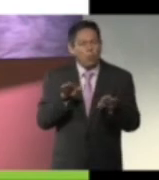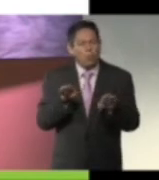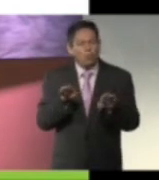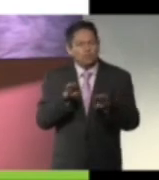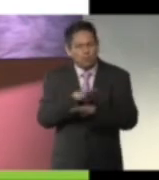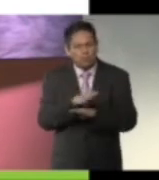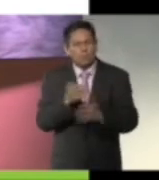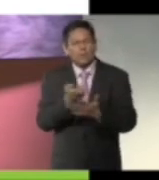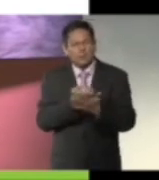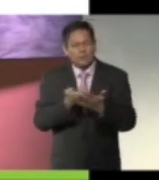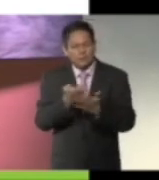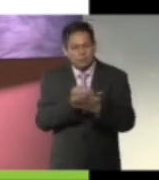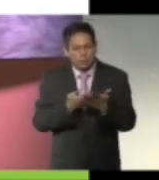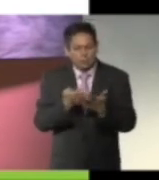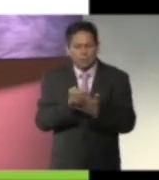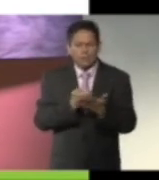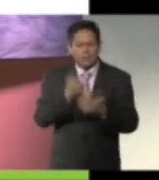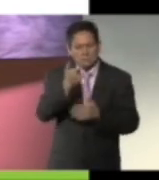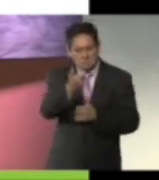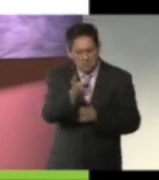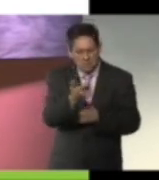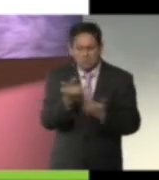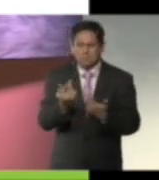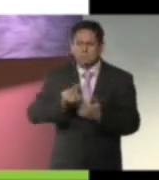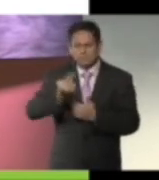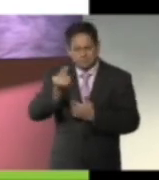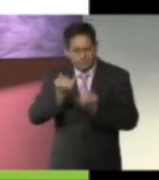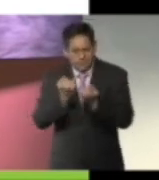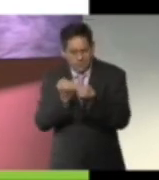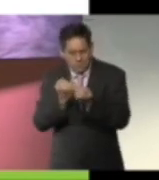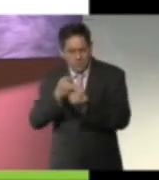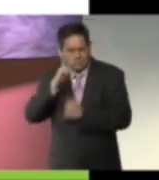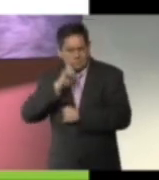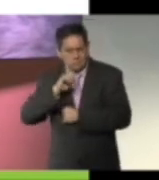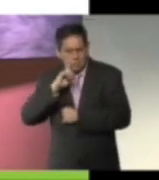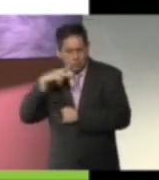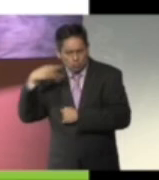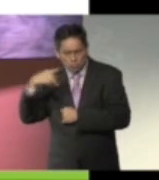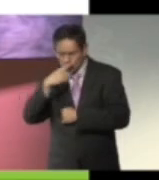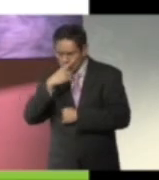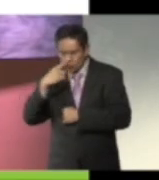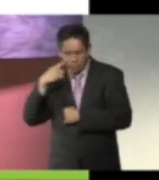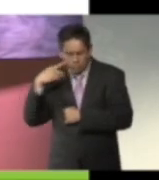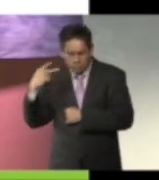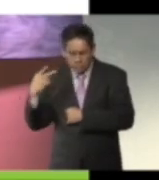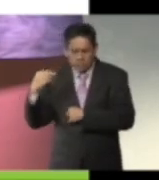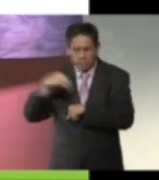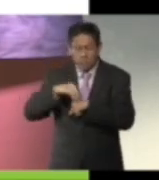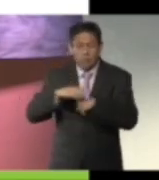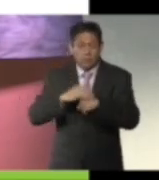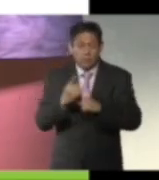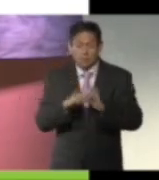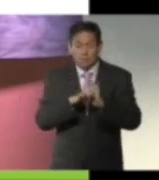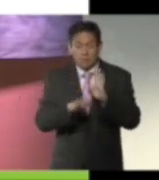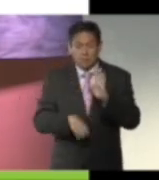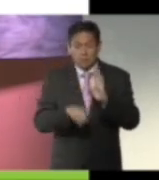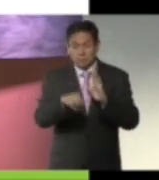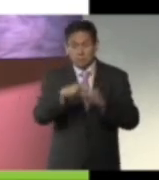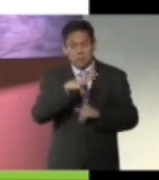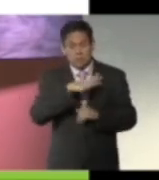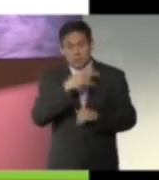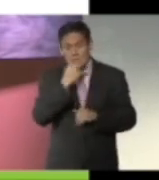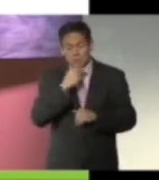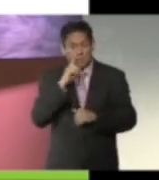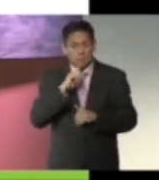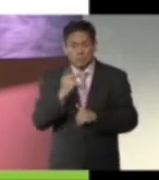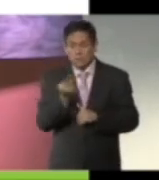la economía ya de por sí genera todas estas disparidades que vemos, porque acaso tenemos competencia en algún sector de